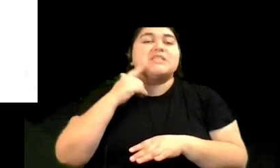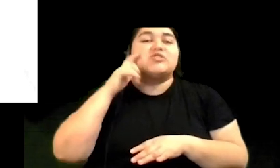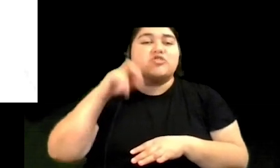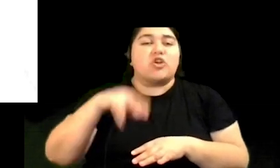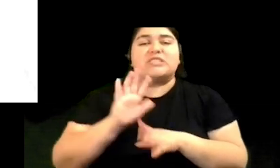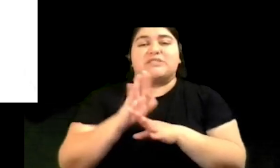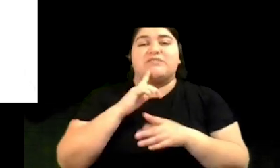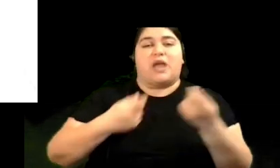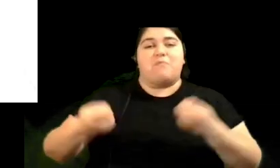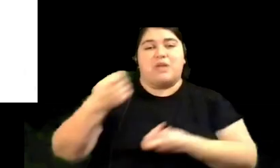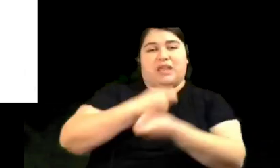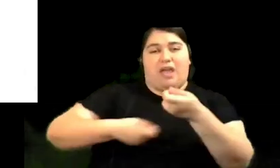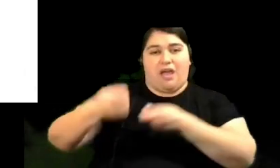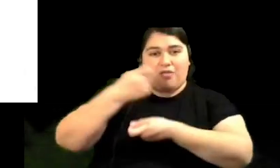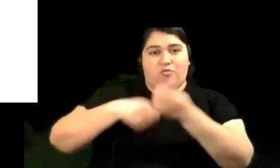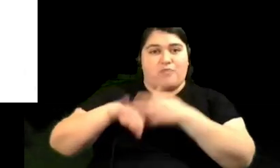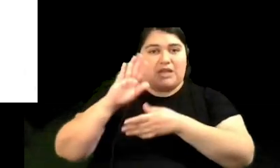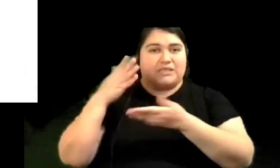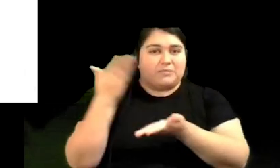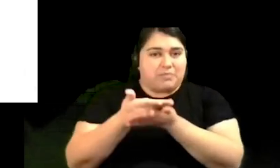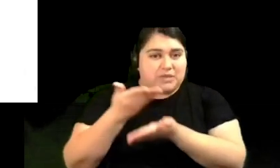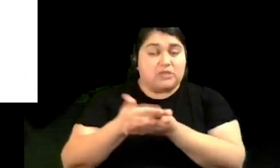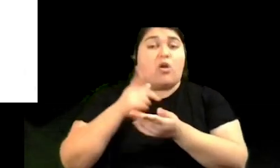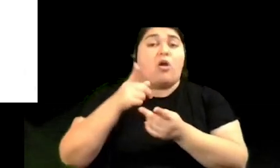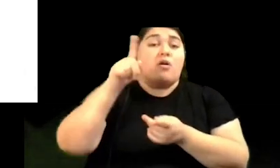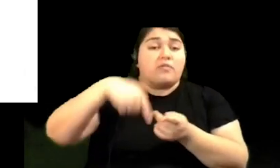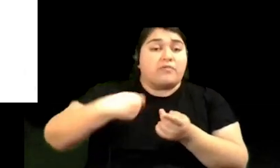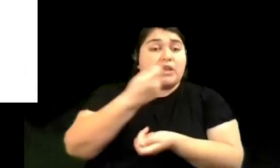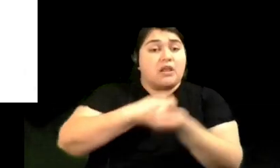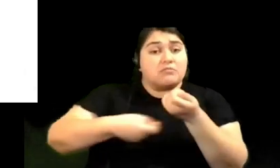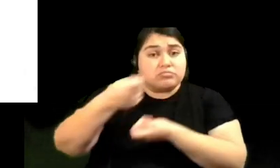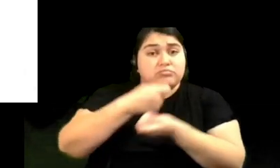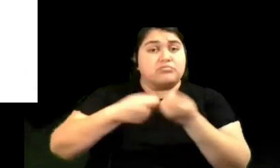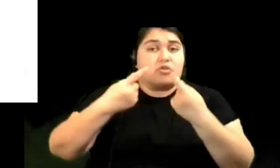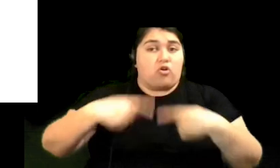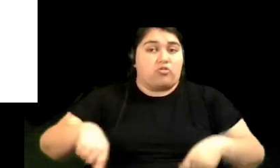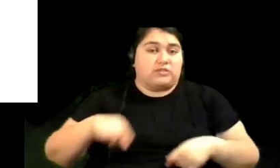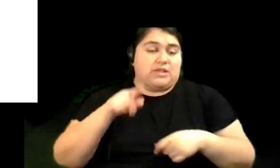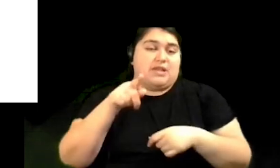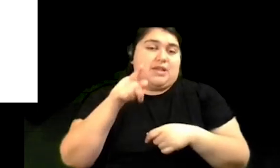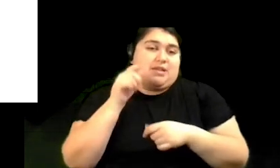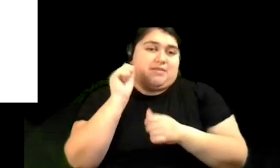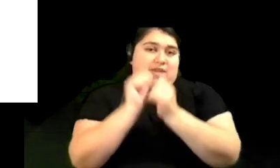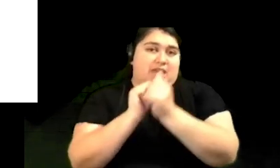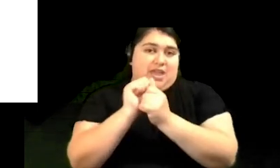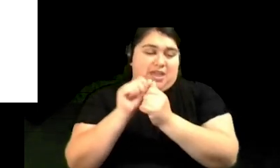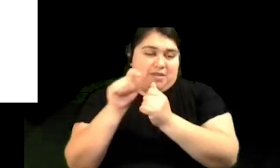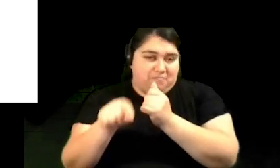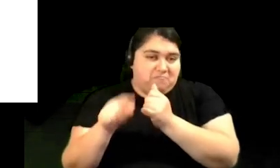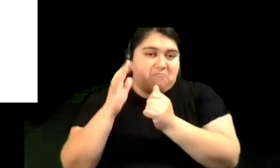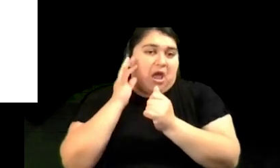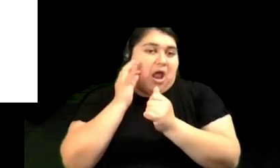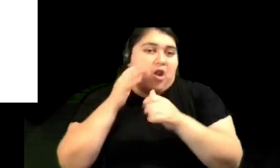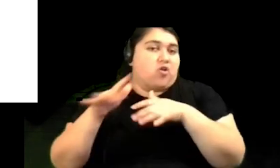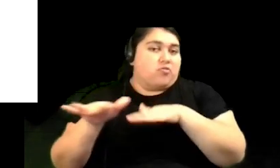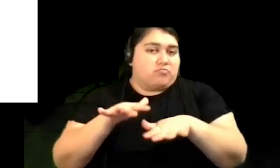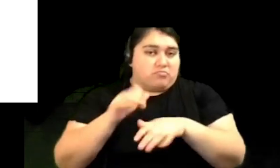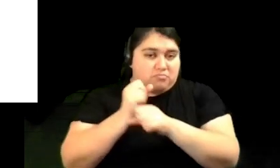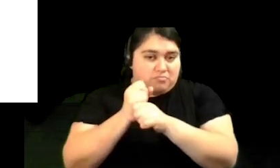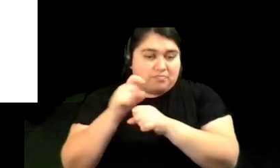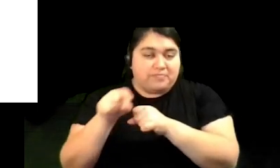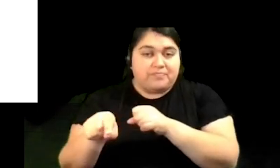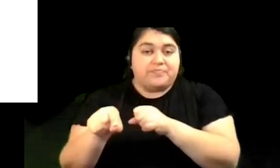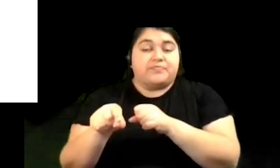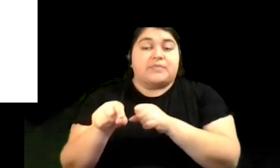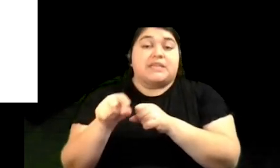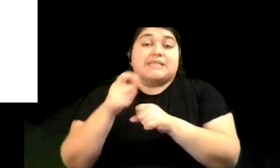cual va a haber oferentes y demandantes que van a comercializar los permisos de emisión. En función de esa comercialización, se